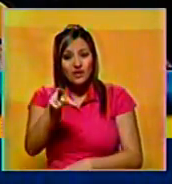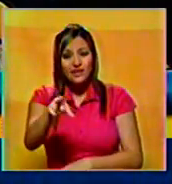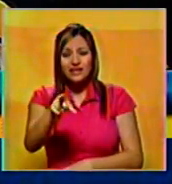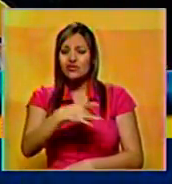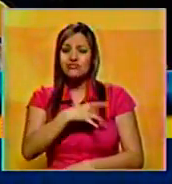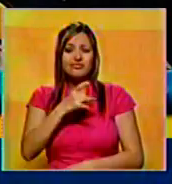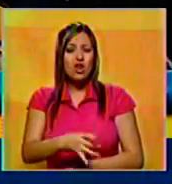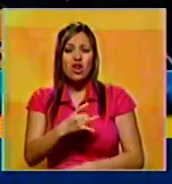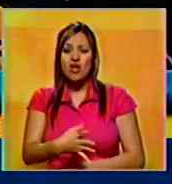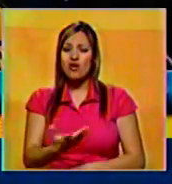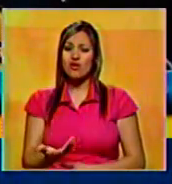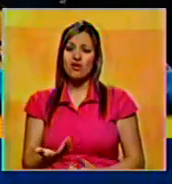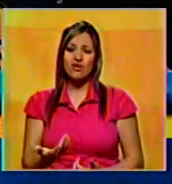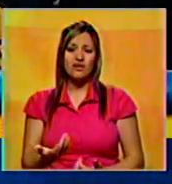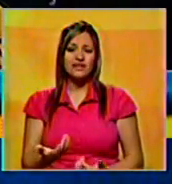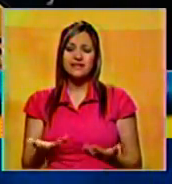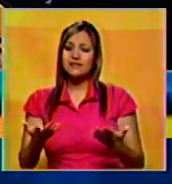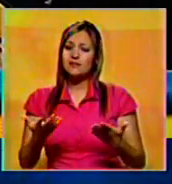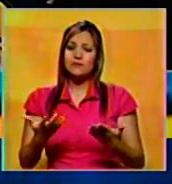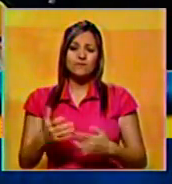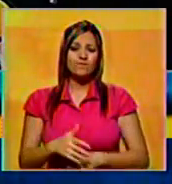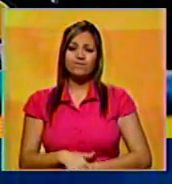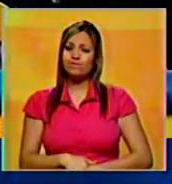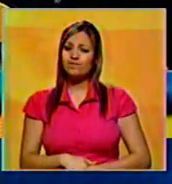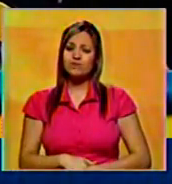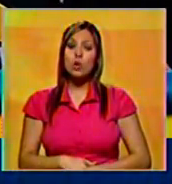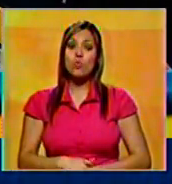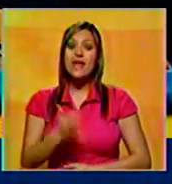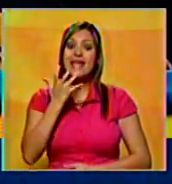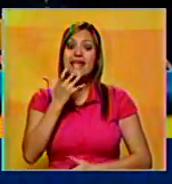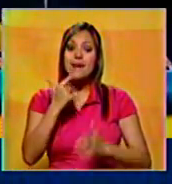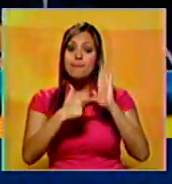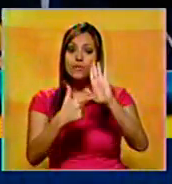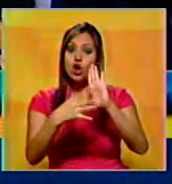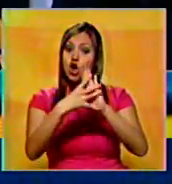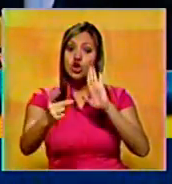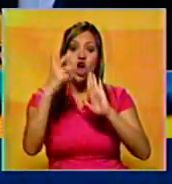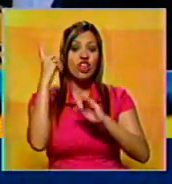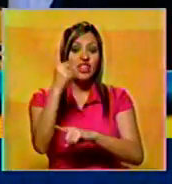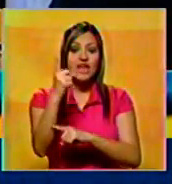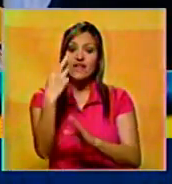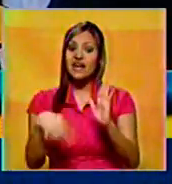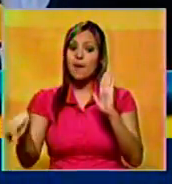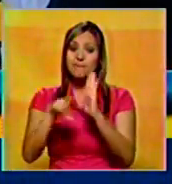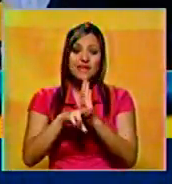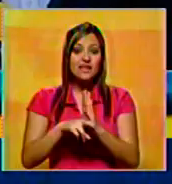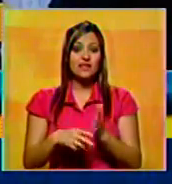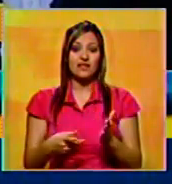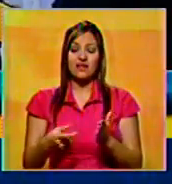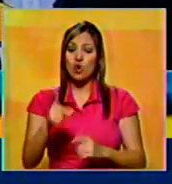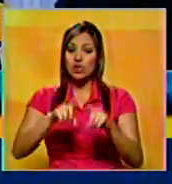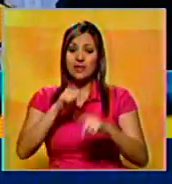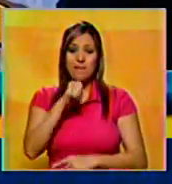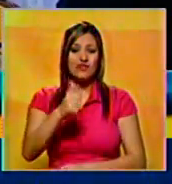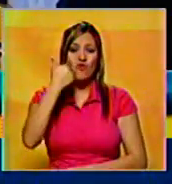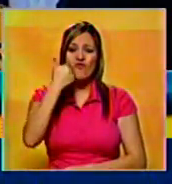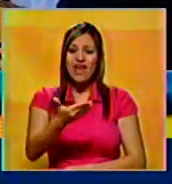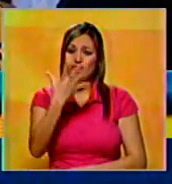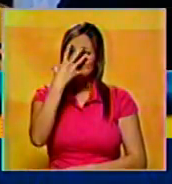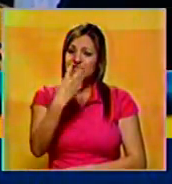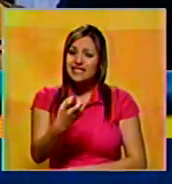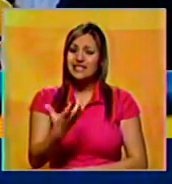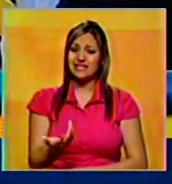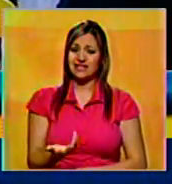tan lamentable como un ejemplo para que no se repitan cosas tan malas y tan feas y tan